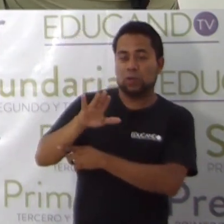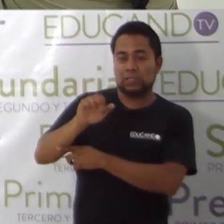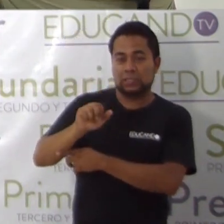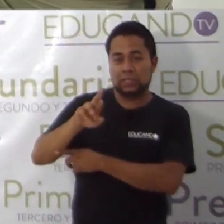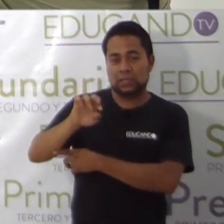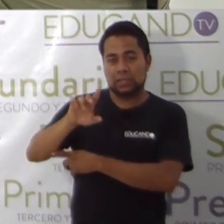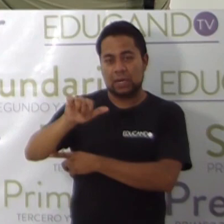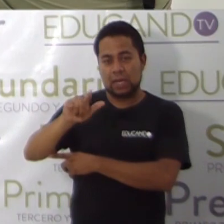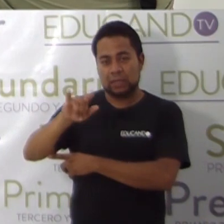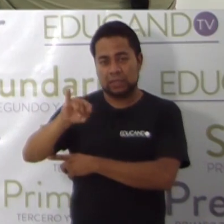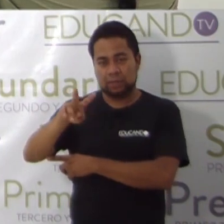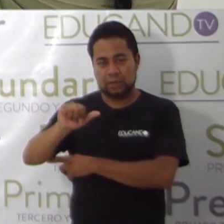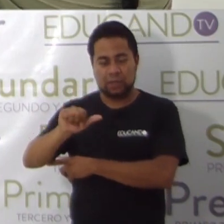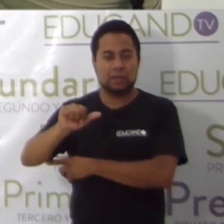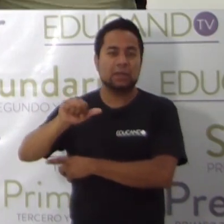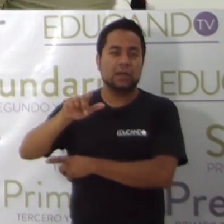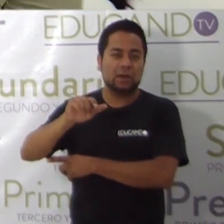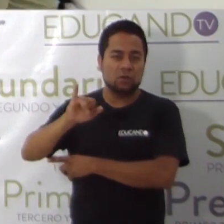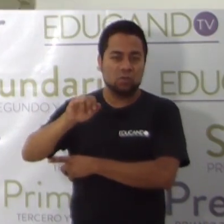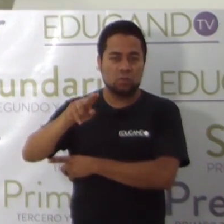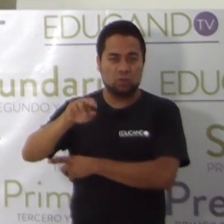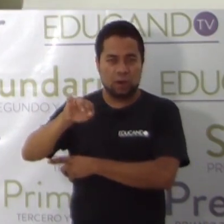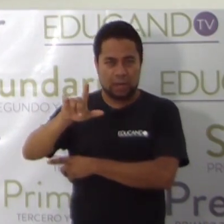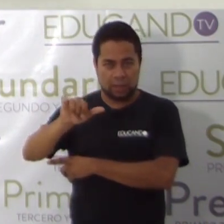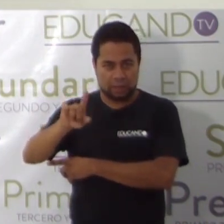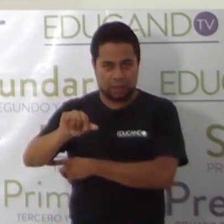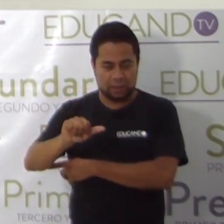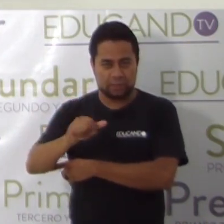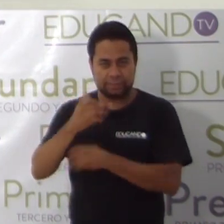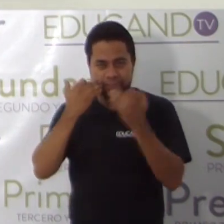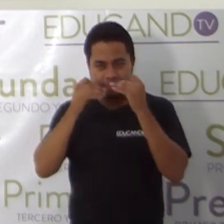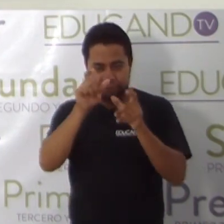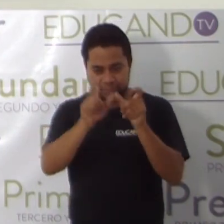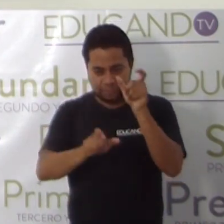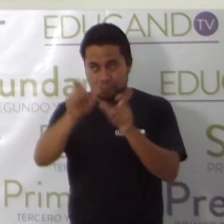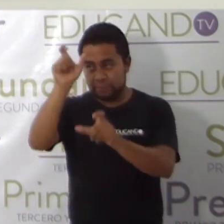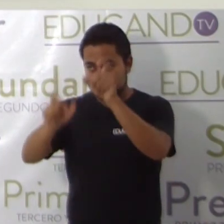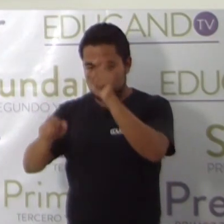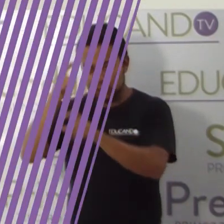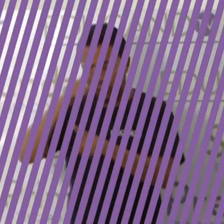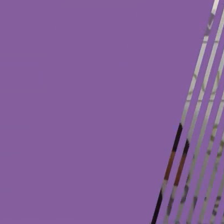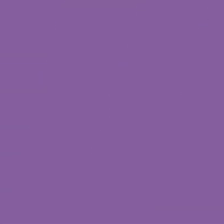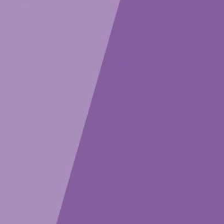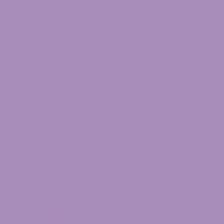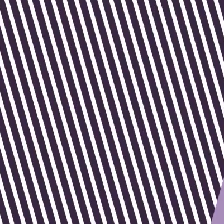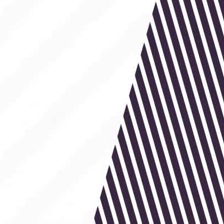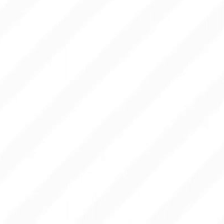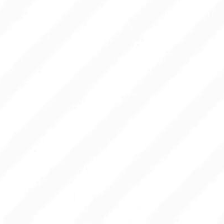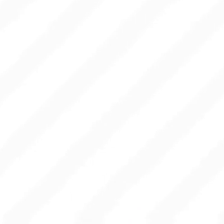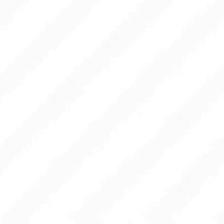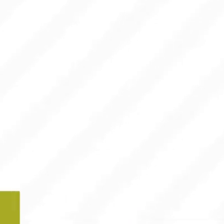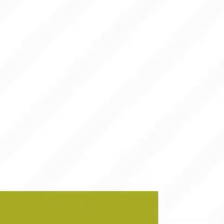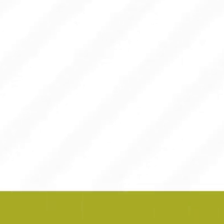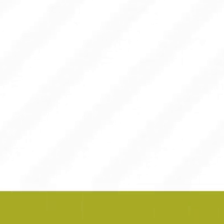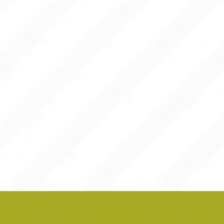la tabla van a poder ustedes observar bien las columnas que le corresponden a cada una de las frecuencias que estamos viendo.